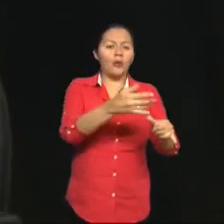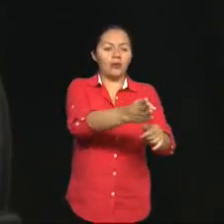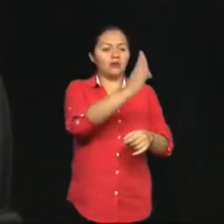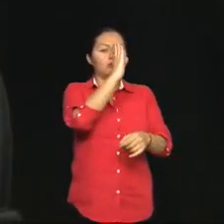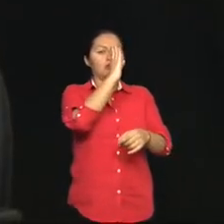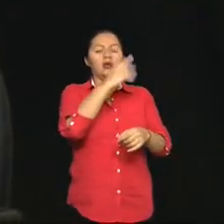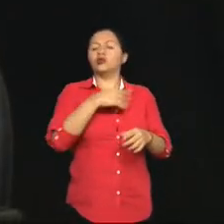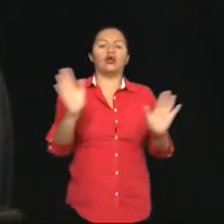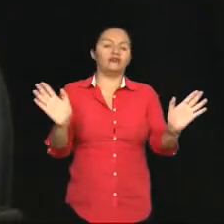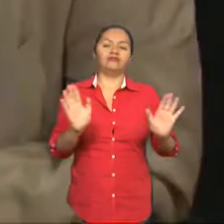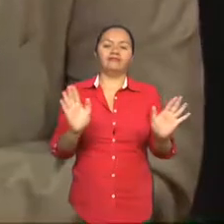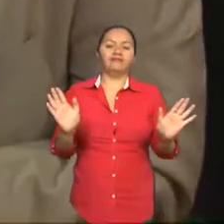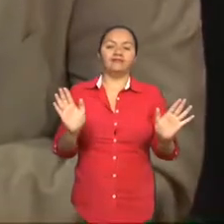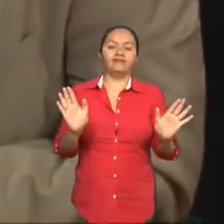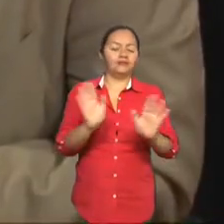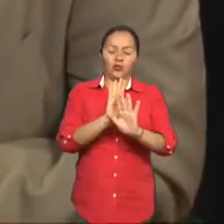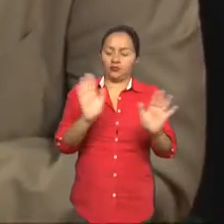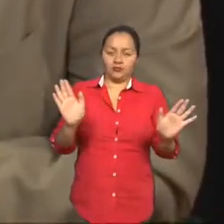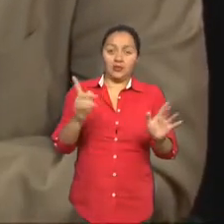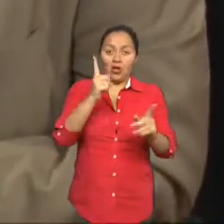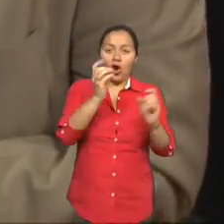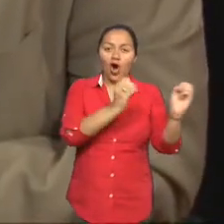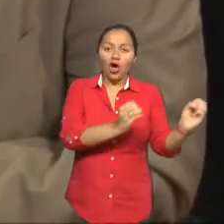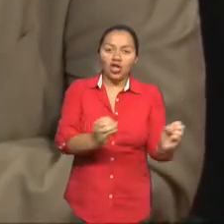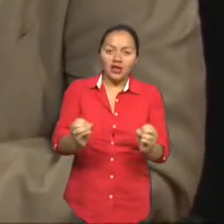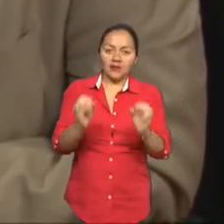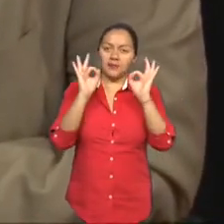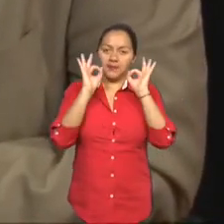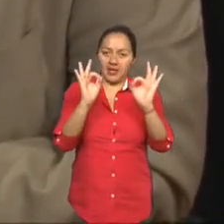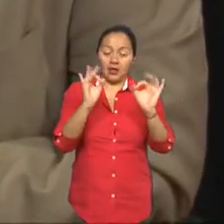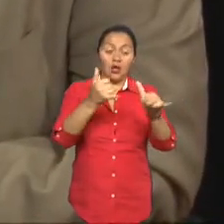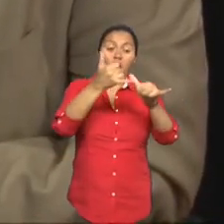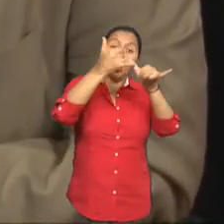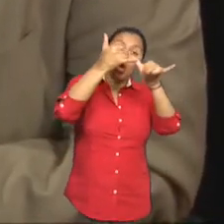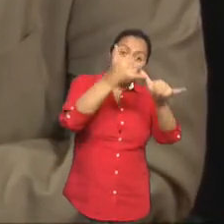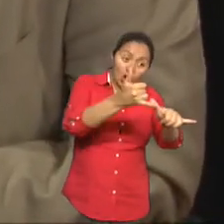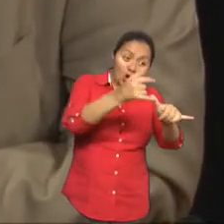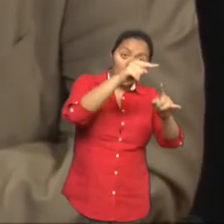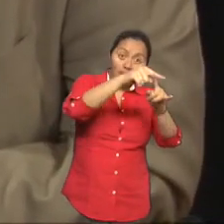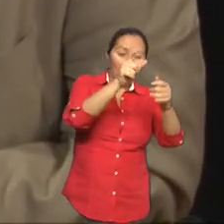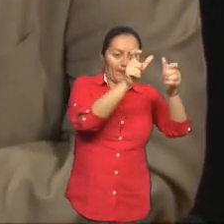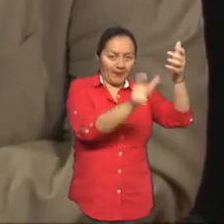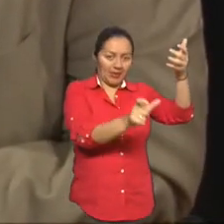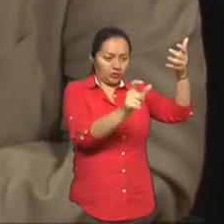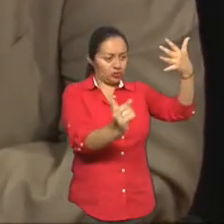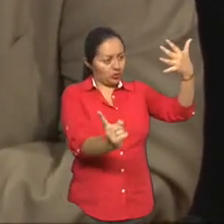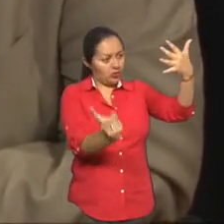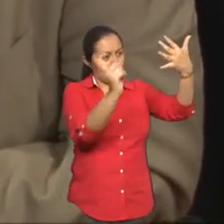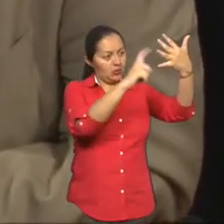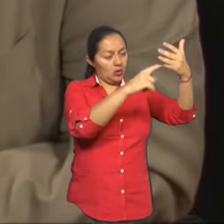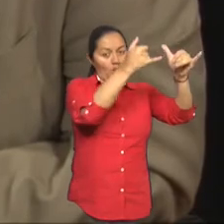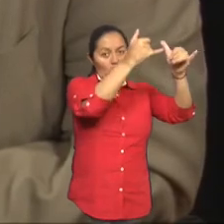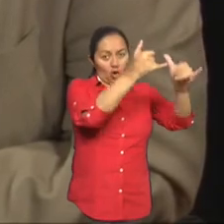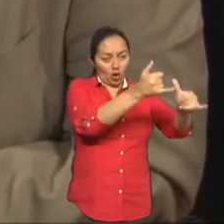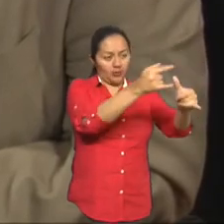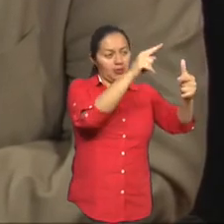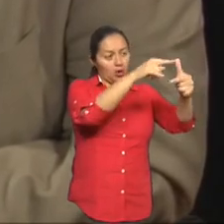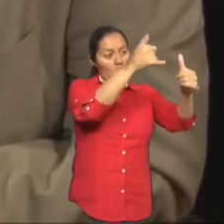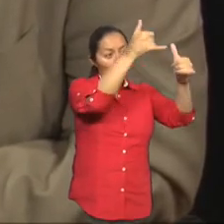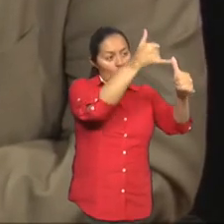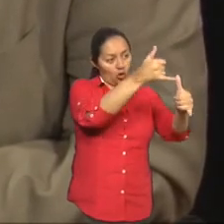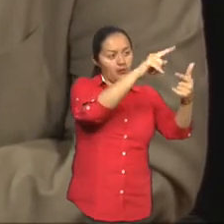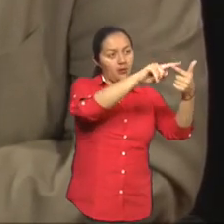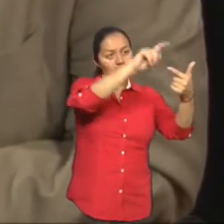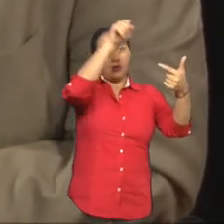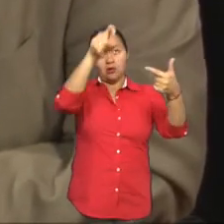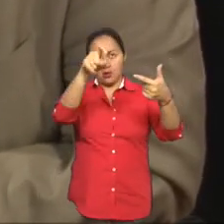con la federación, no, entonces. No, lo que queremos justamente es eso, es que el club, a través de sus representantes, porque el deportista, pues por eso hay un presidente en un club,